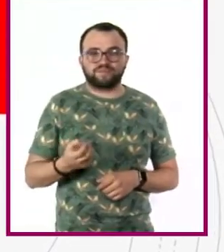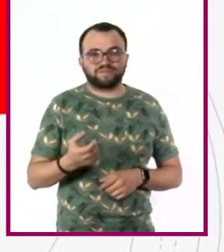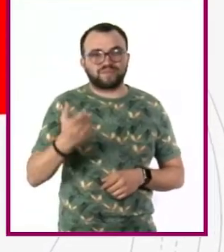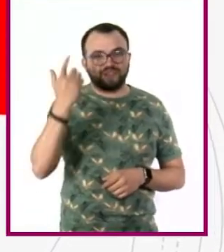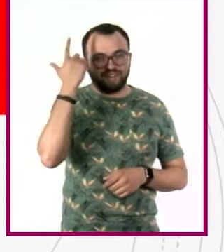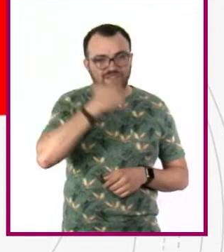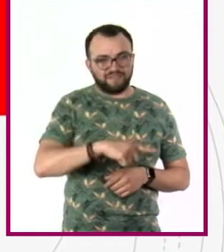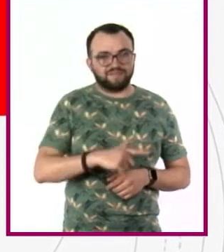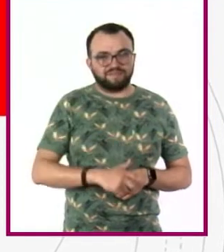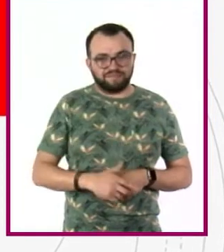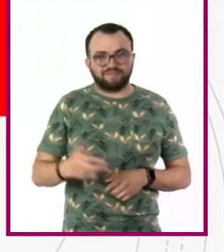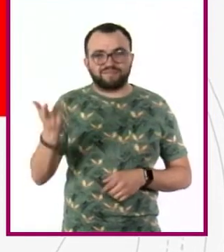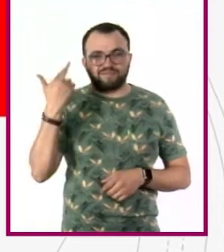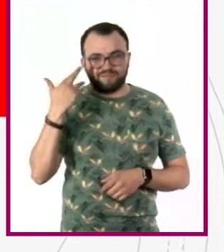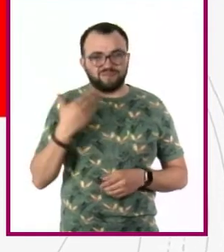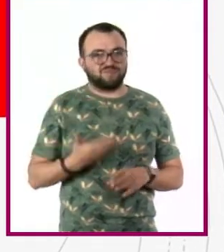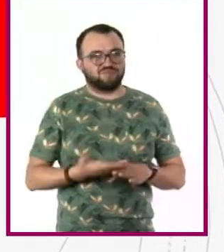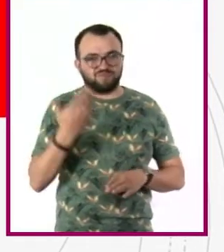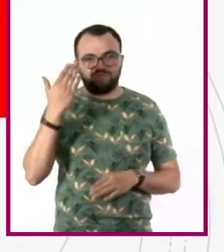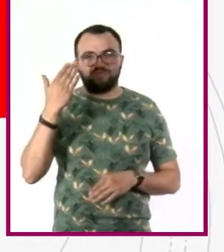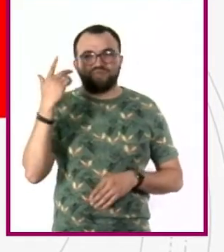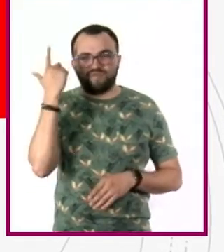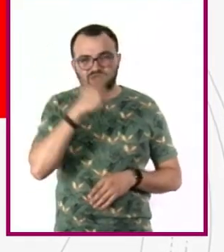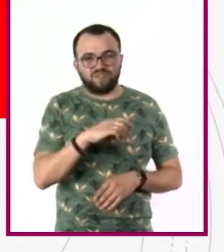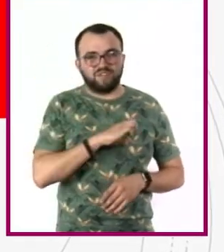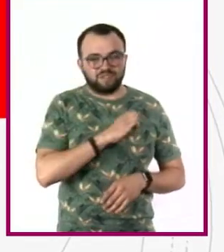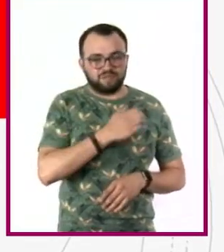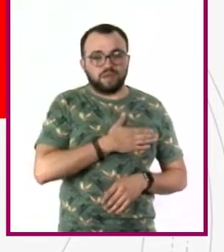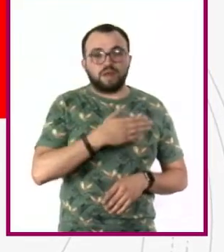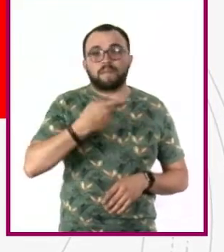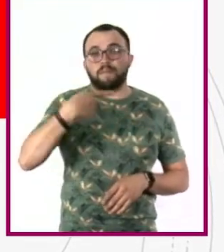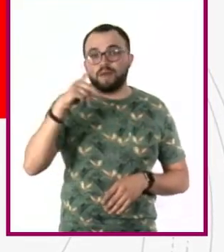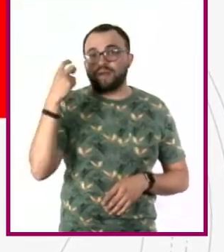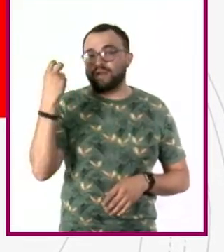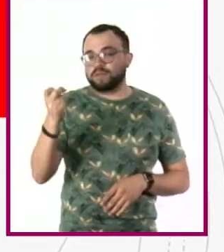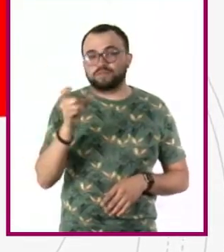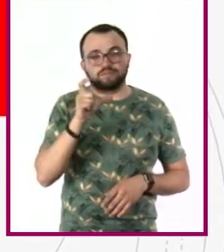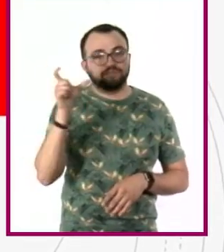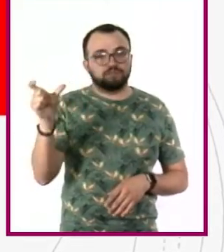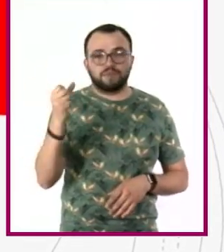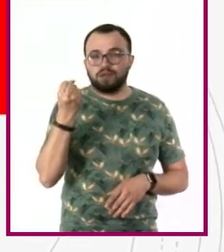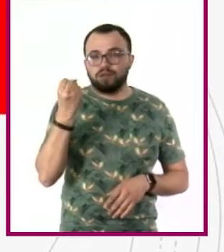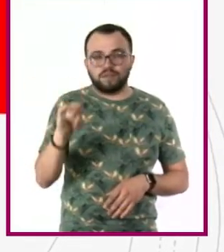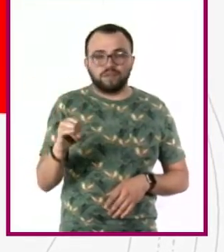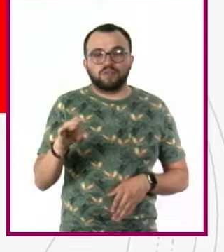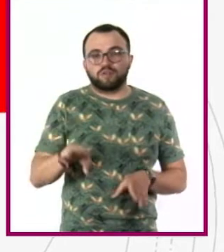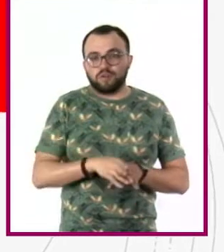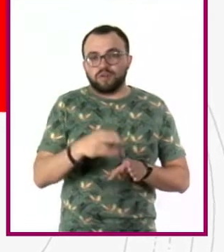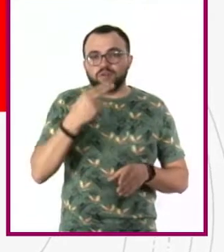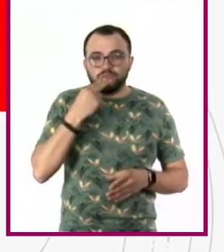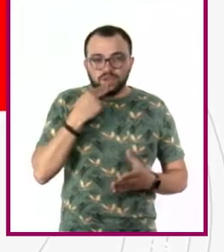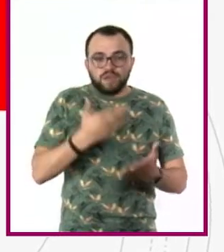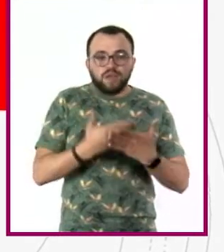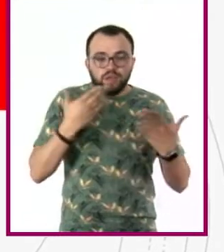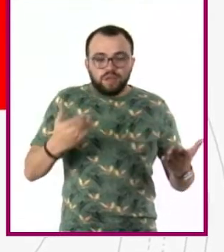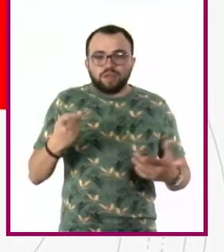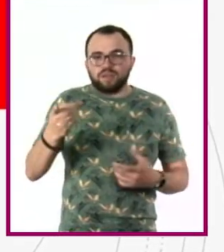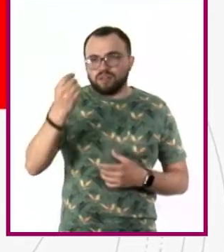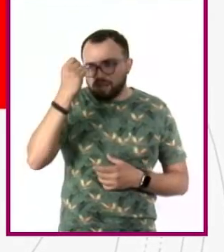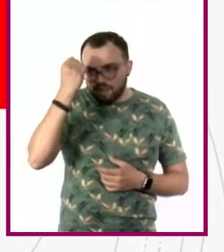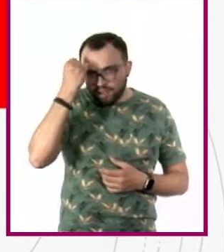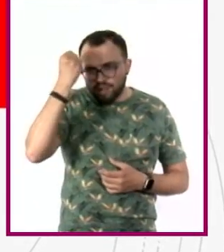o sea, suena muy feo en español, pero pues es un anglicismo que estamos usando y lo